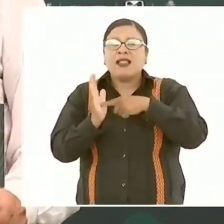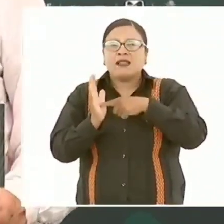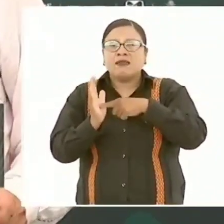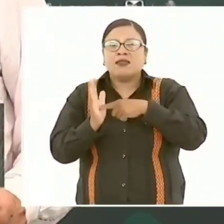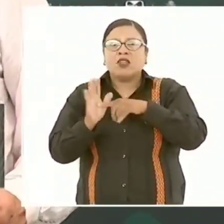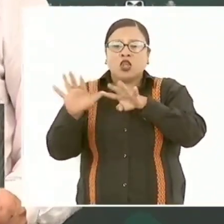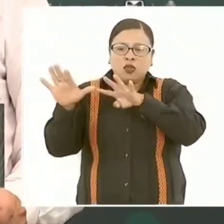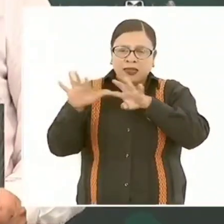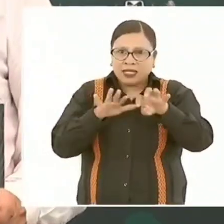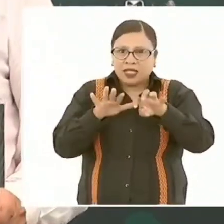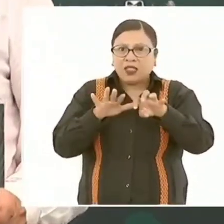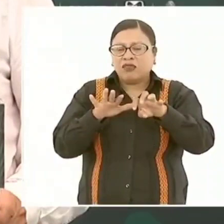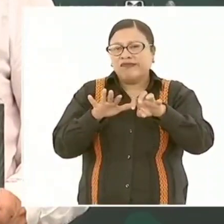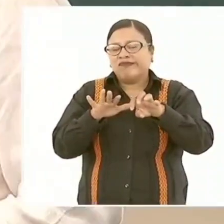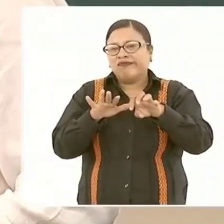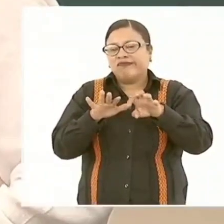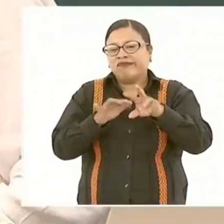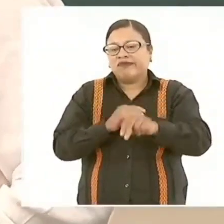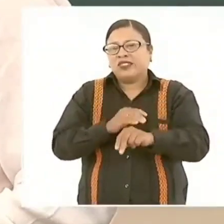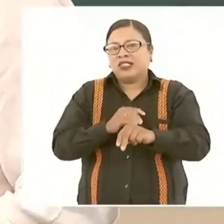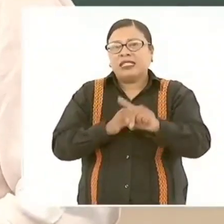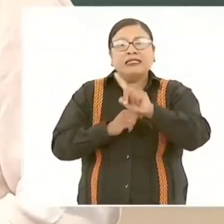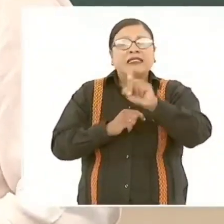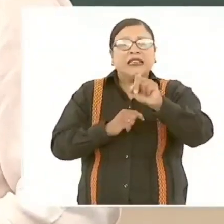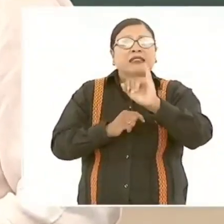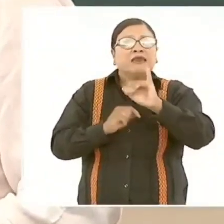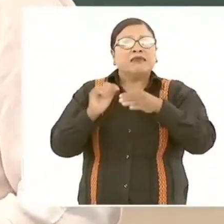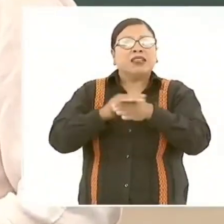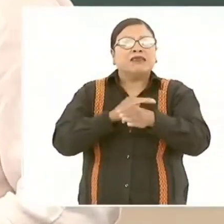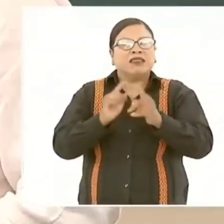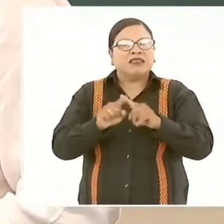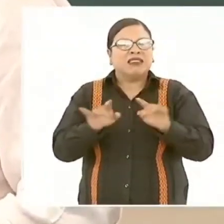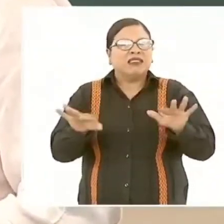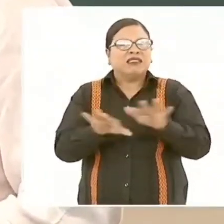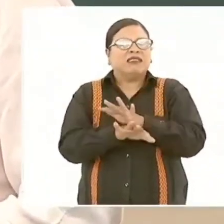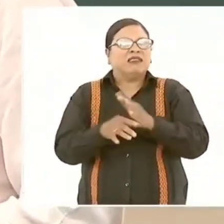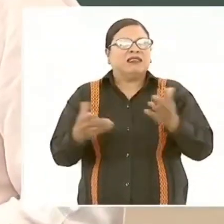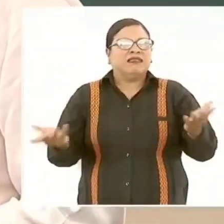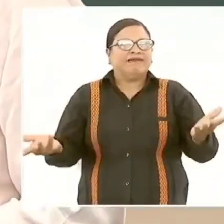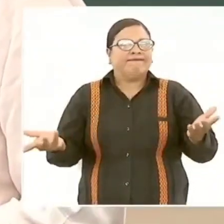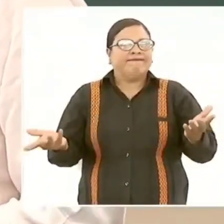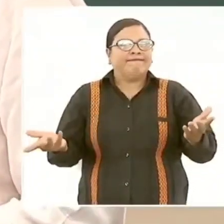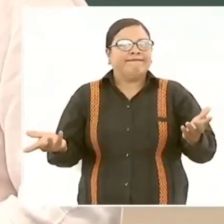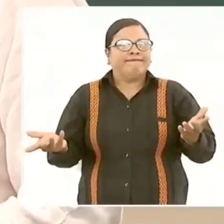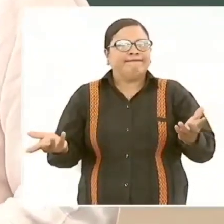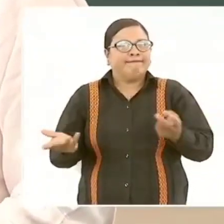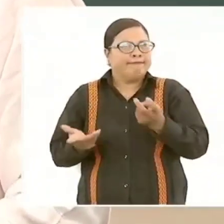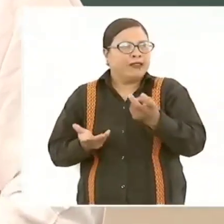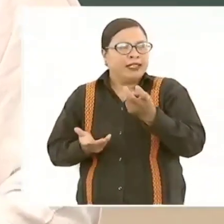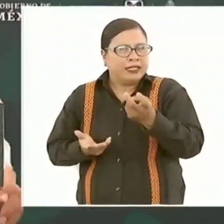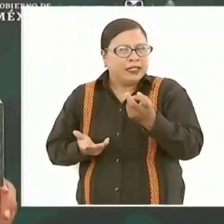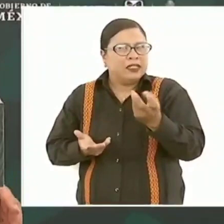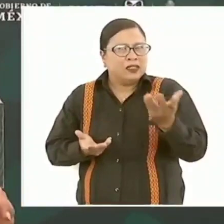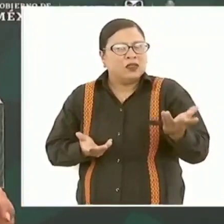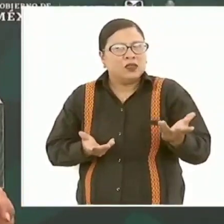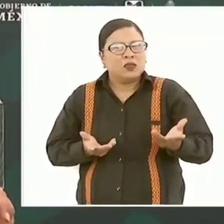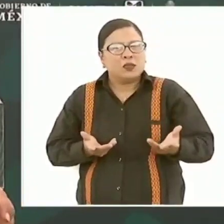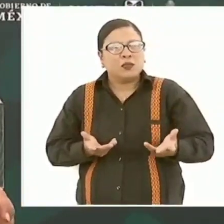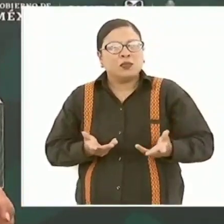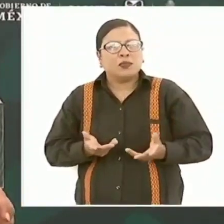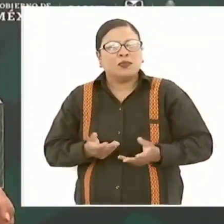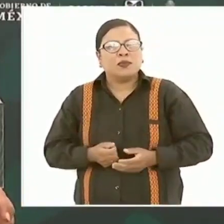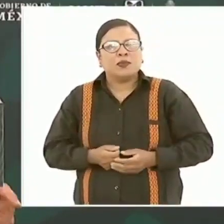rechazados, 900 y solo 100 tenían posibilidad de estudiar. Entonces,